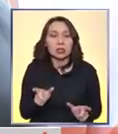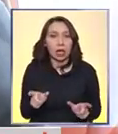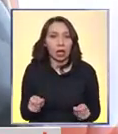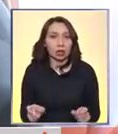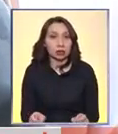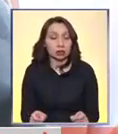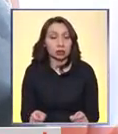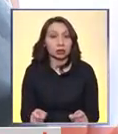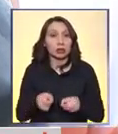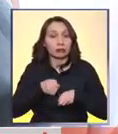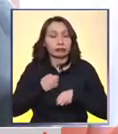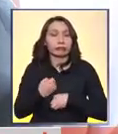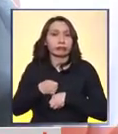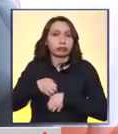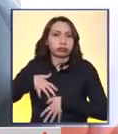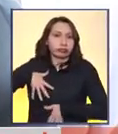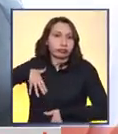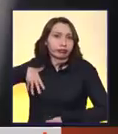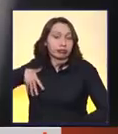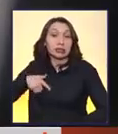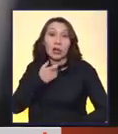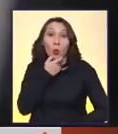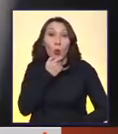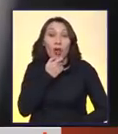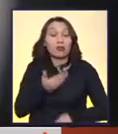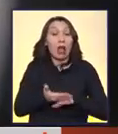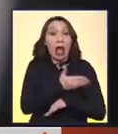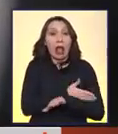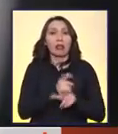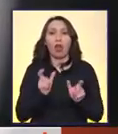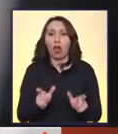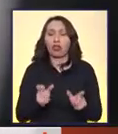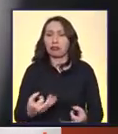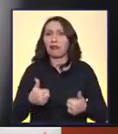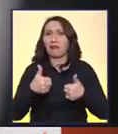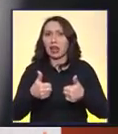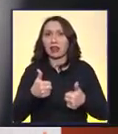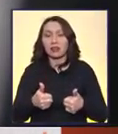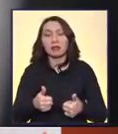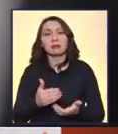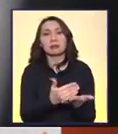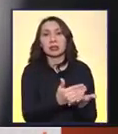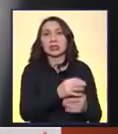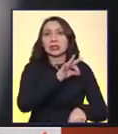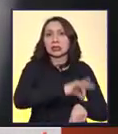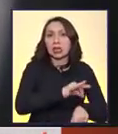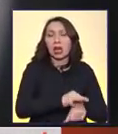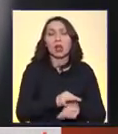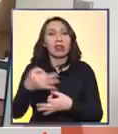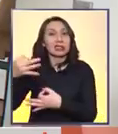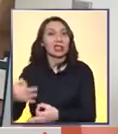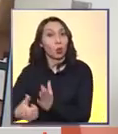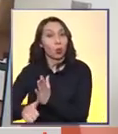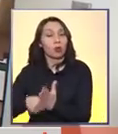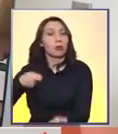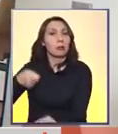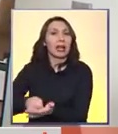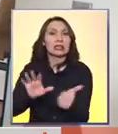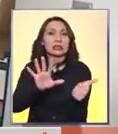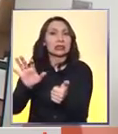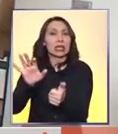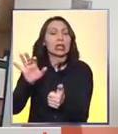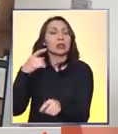las metástasis estuvieran en su sistema óseo, todo estaba controlado. Asegura que entre plan de salud y seguro catastrófico paga cerca de 600 mil